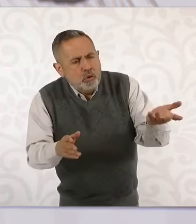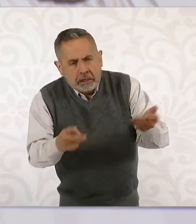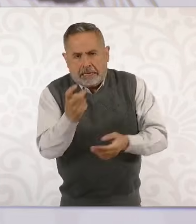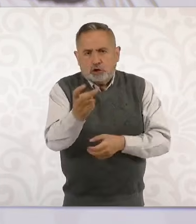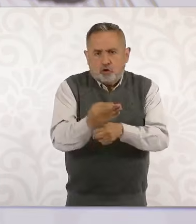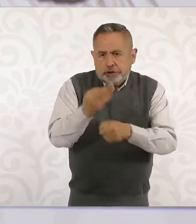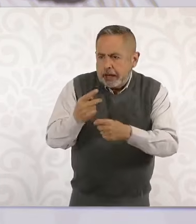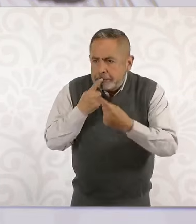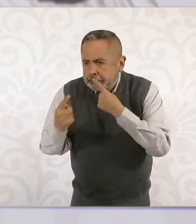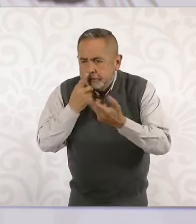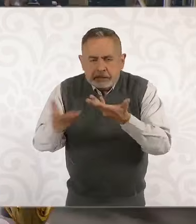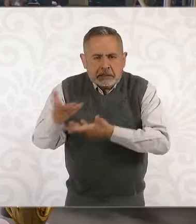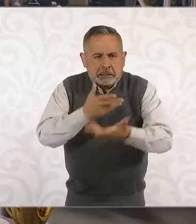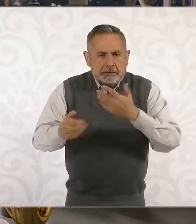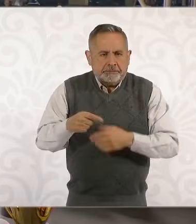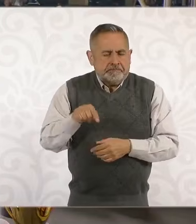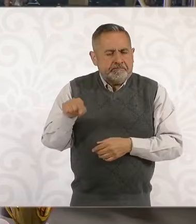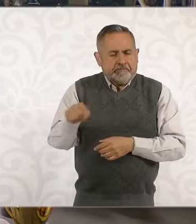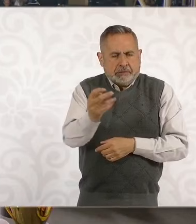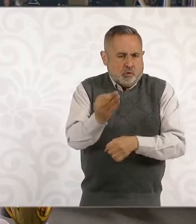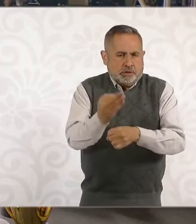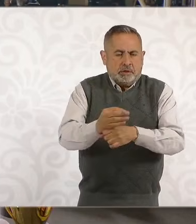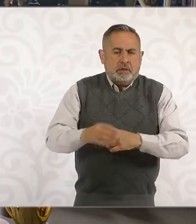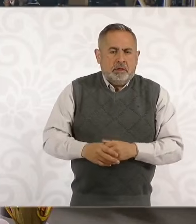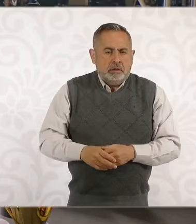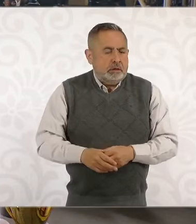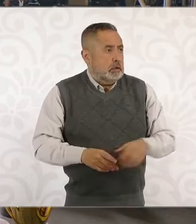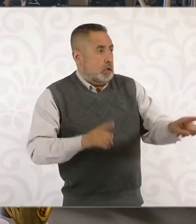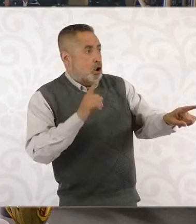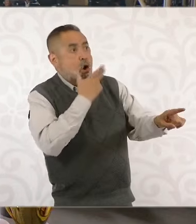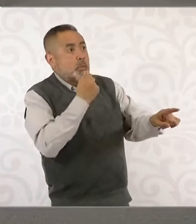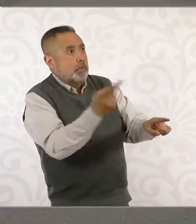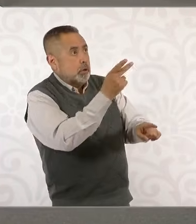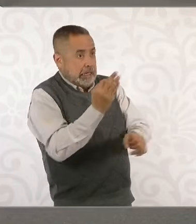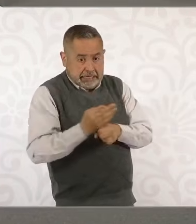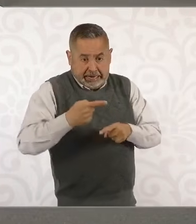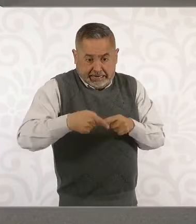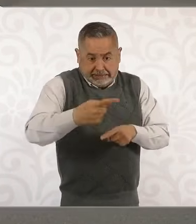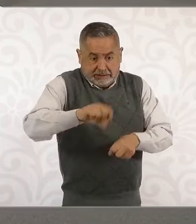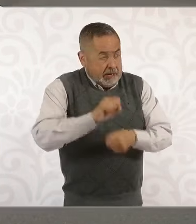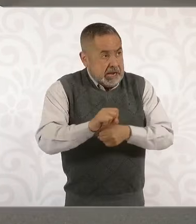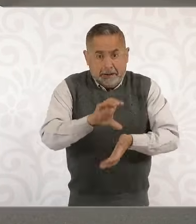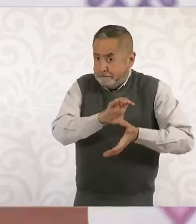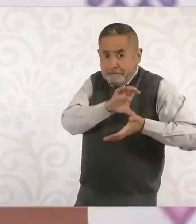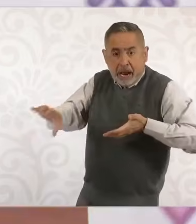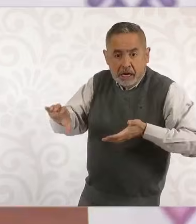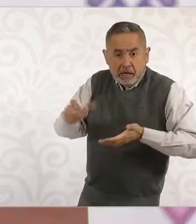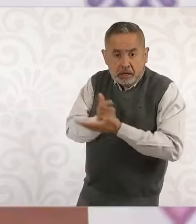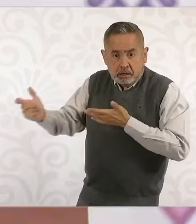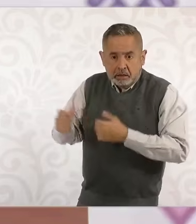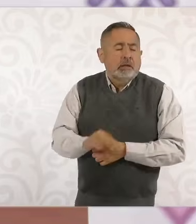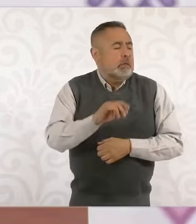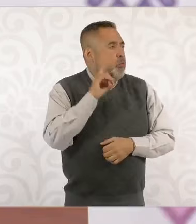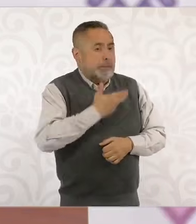este momento en la mesa. Es decir, esta misma semana quedaría resuelto. Esta misma semana tiene que quedar resuelto,